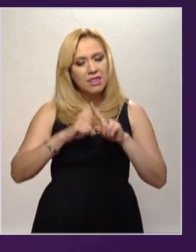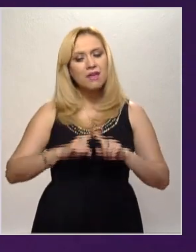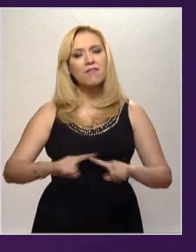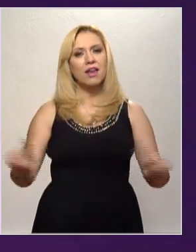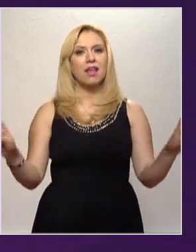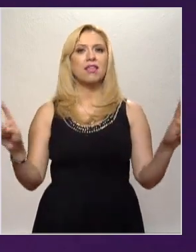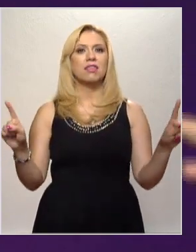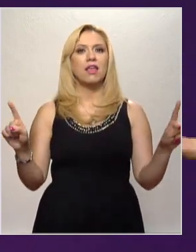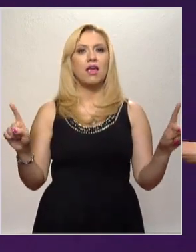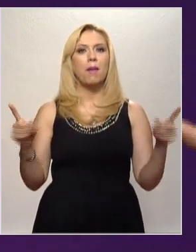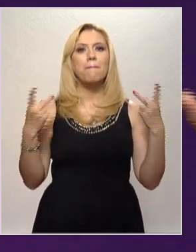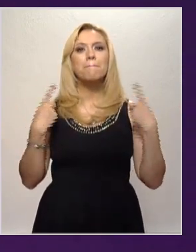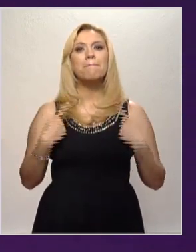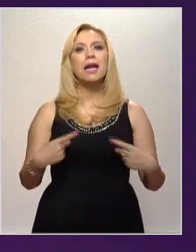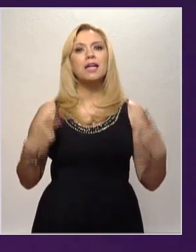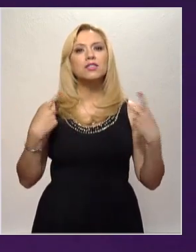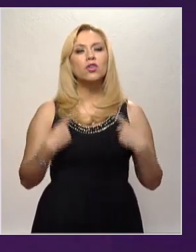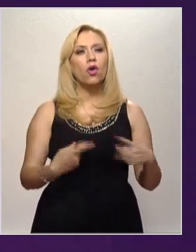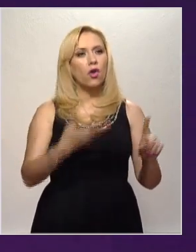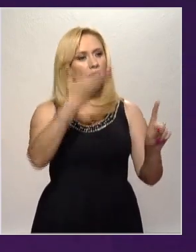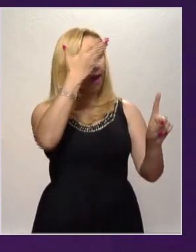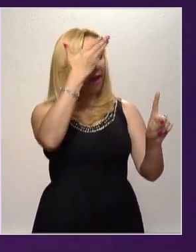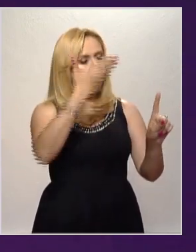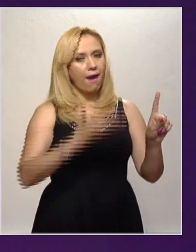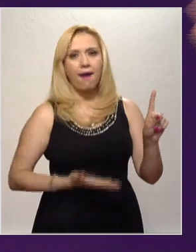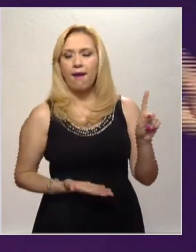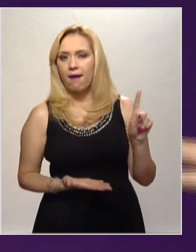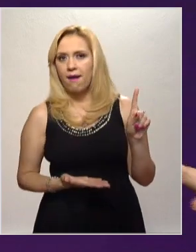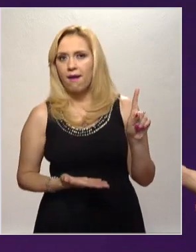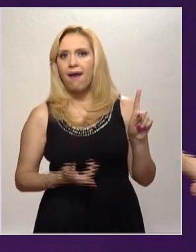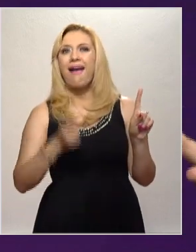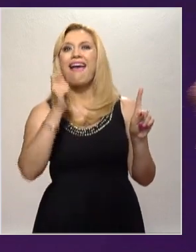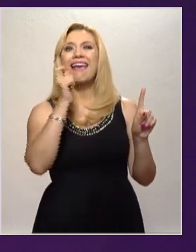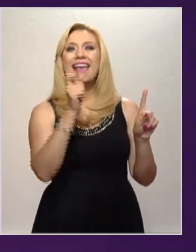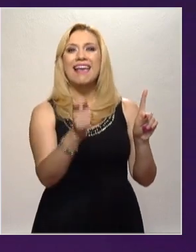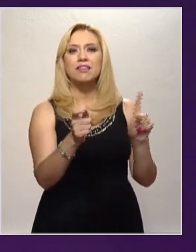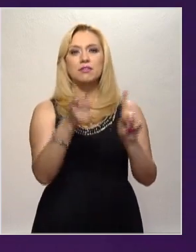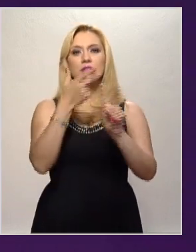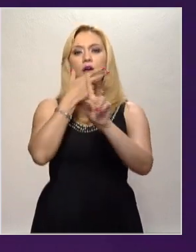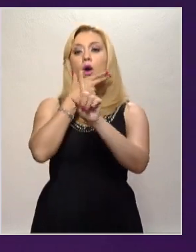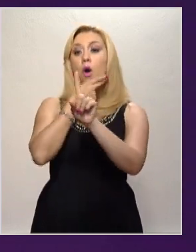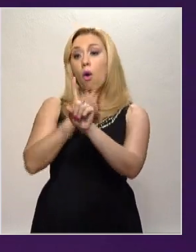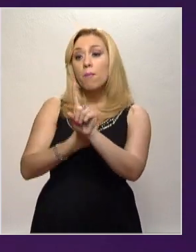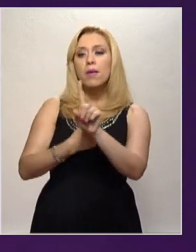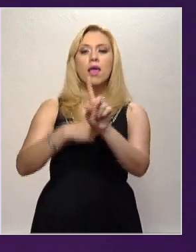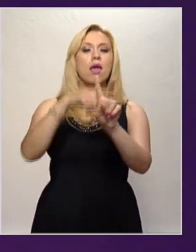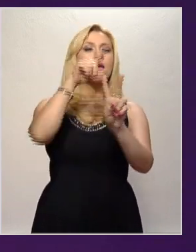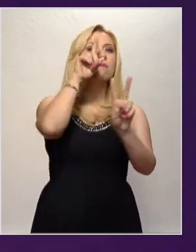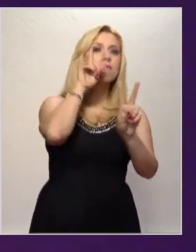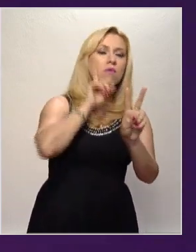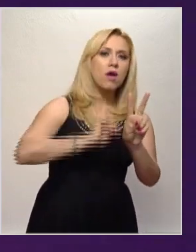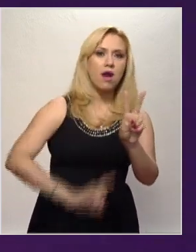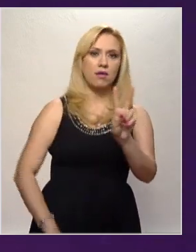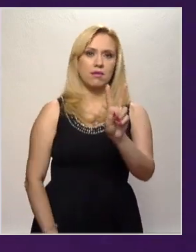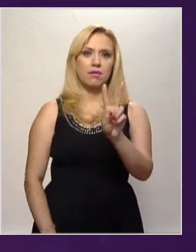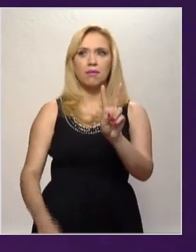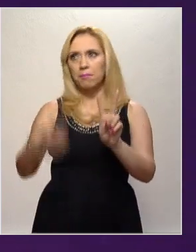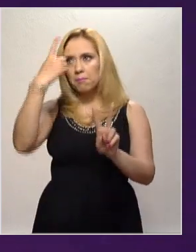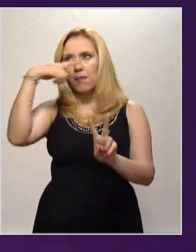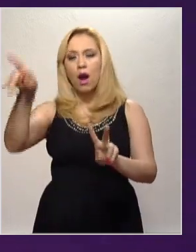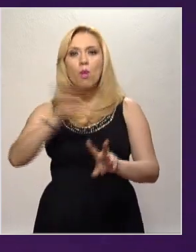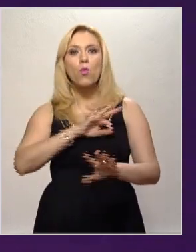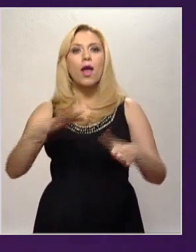que es ser una persona y de lo que es el género, para que pudieran tener de verdad una perspectiva de